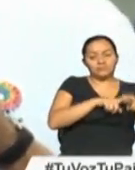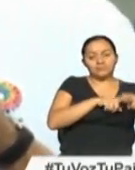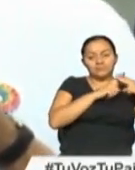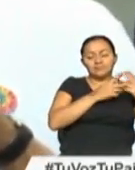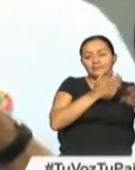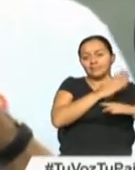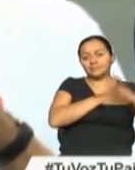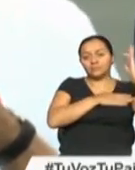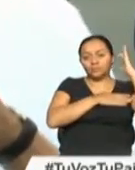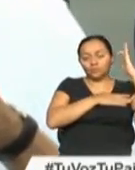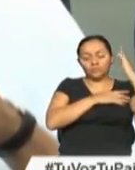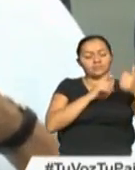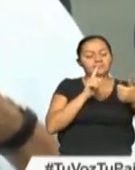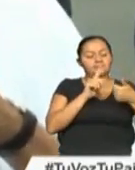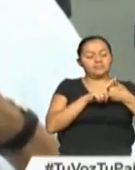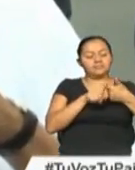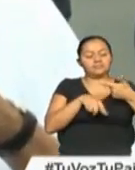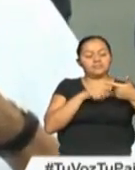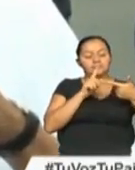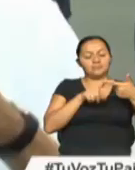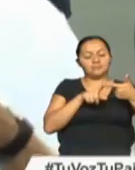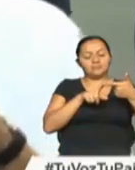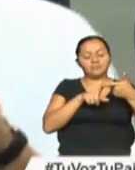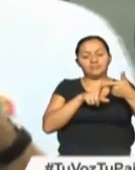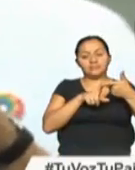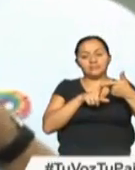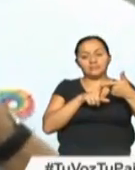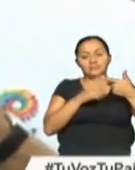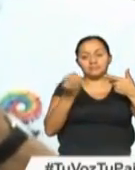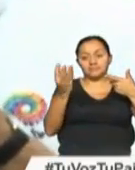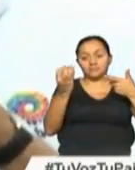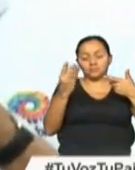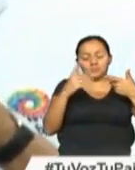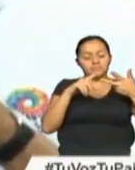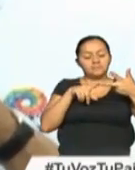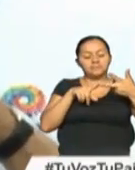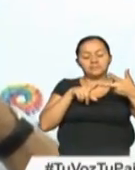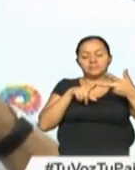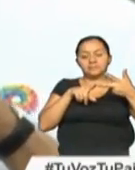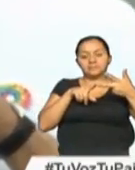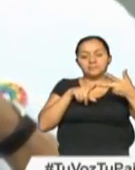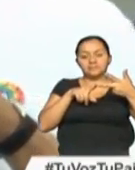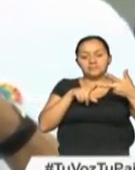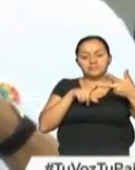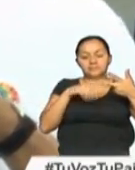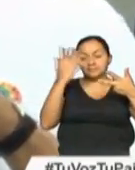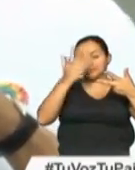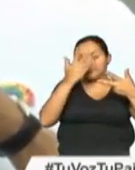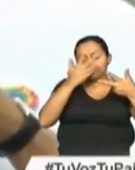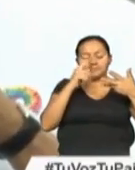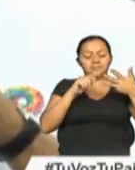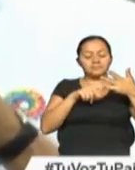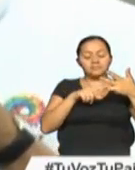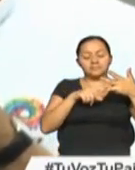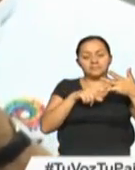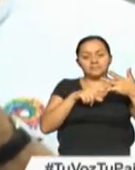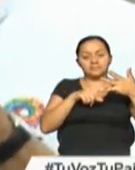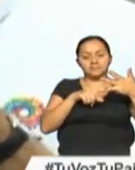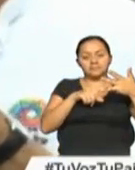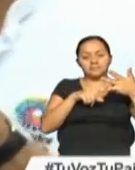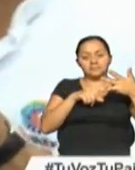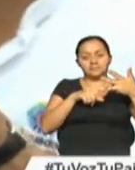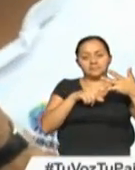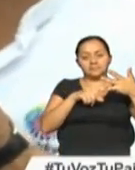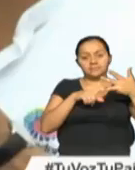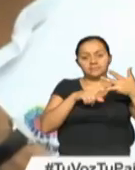Tulcán, luego tocó Ipiales, luego Río Verde en Esmeraldas, luego